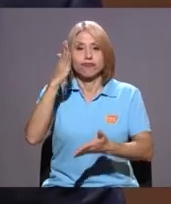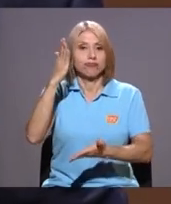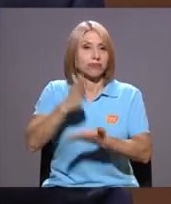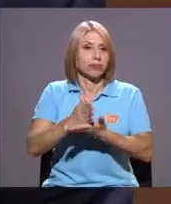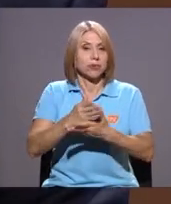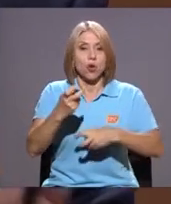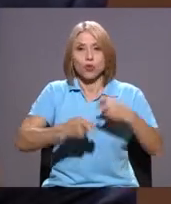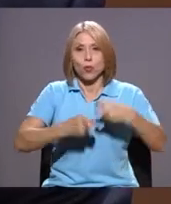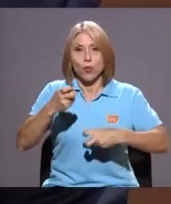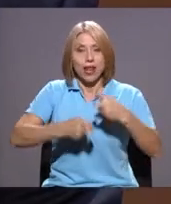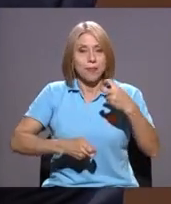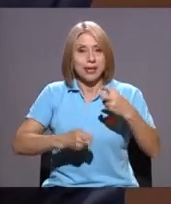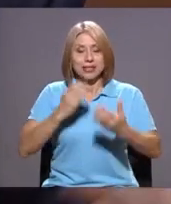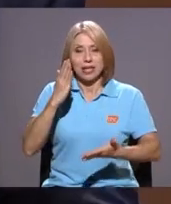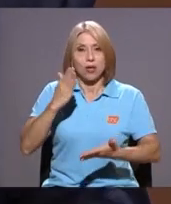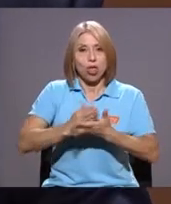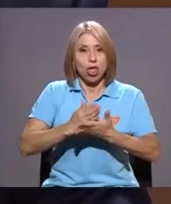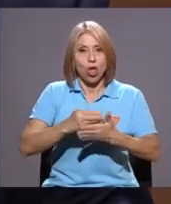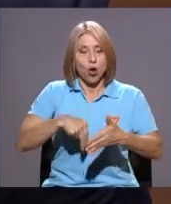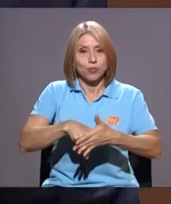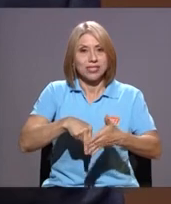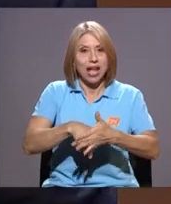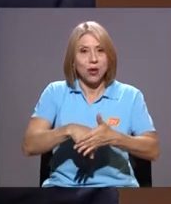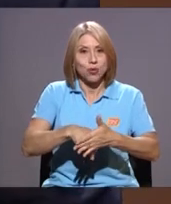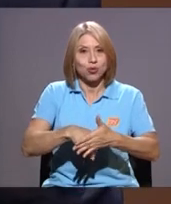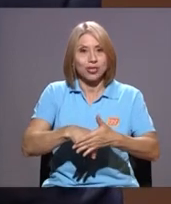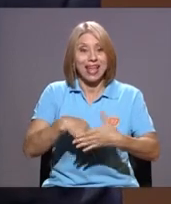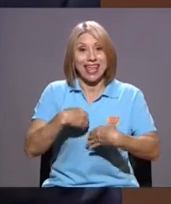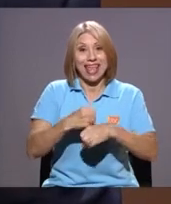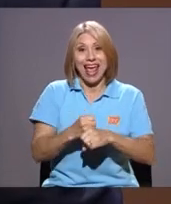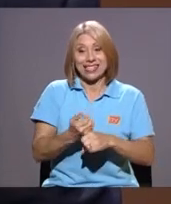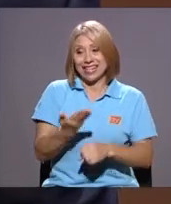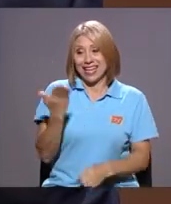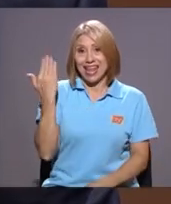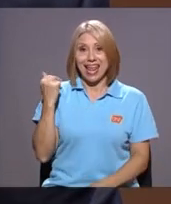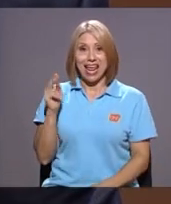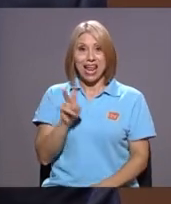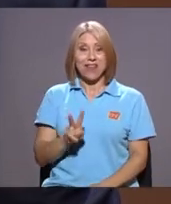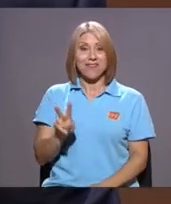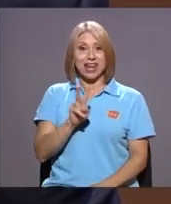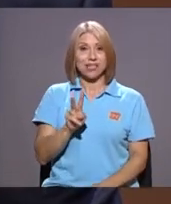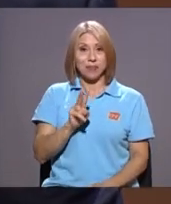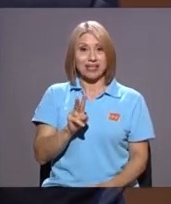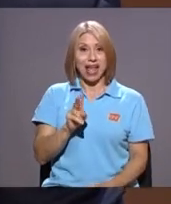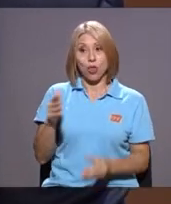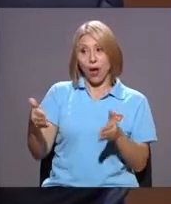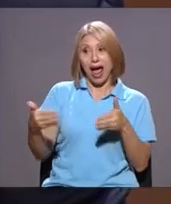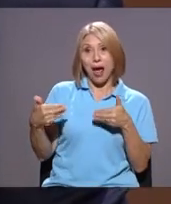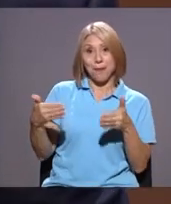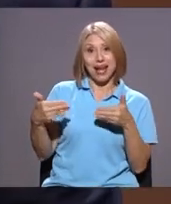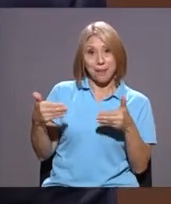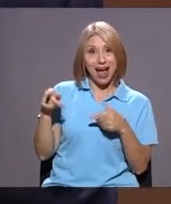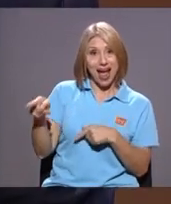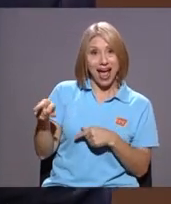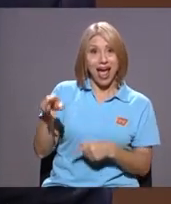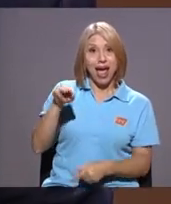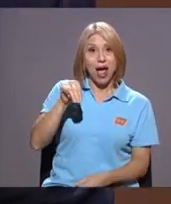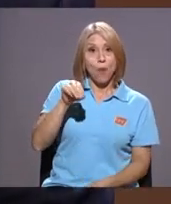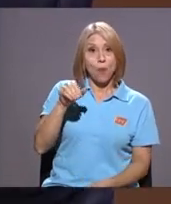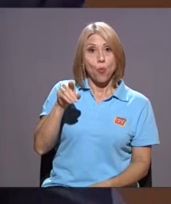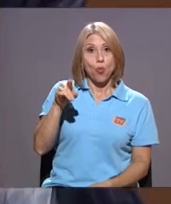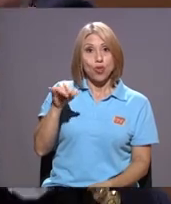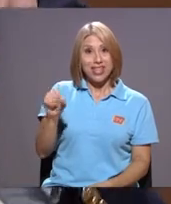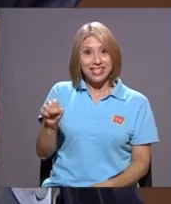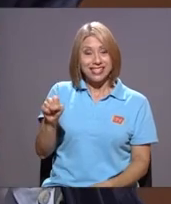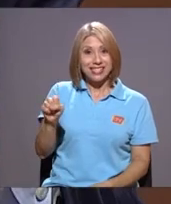obstáculos que hacen que el viernes pasado a panamá moody's le haya subido la calificación de